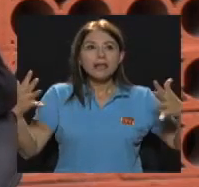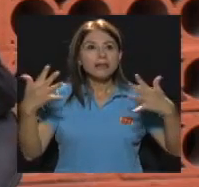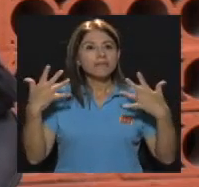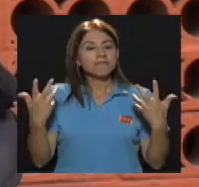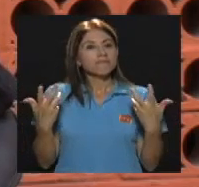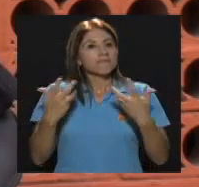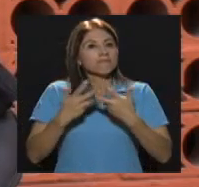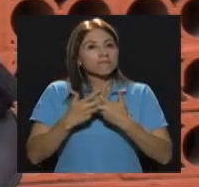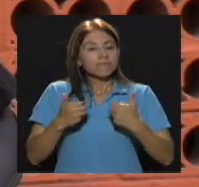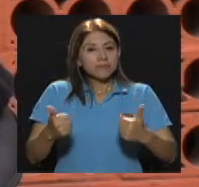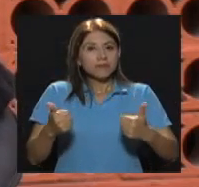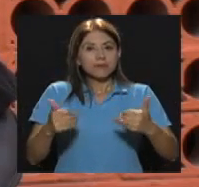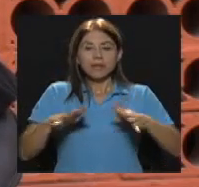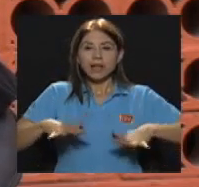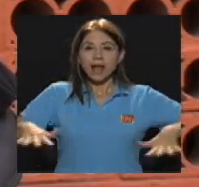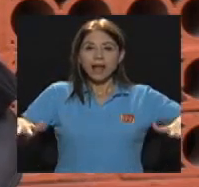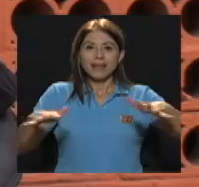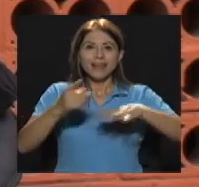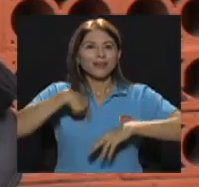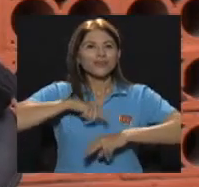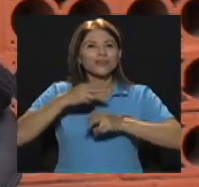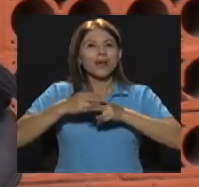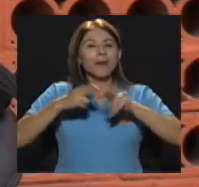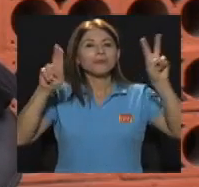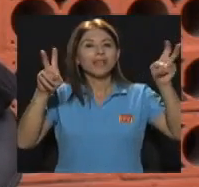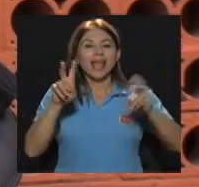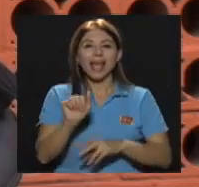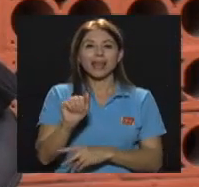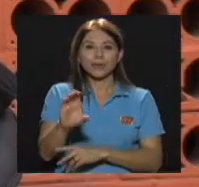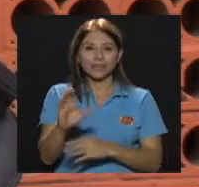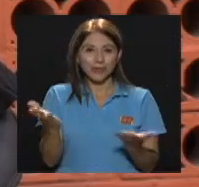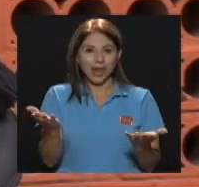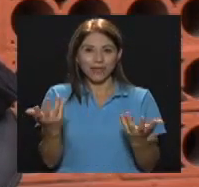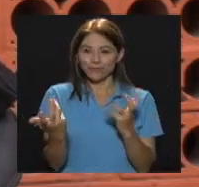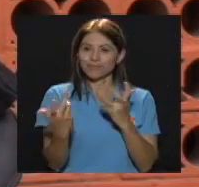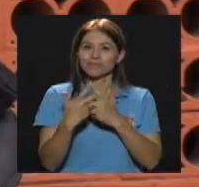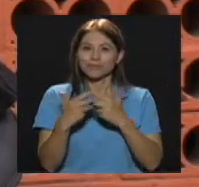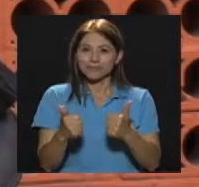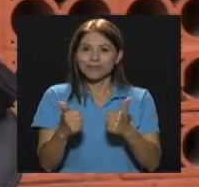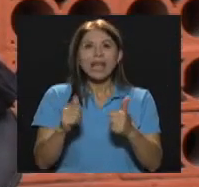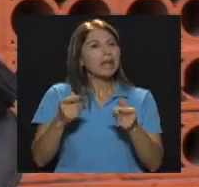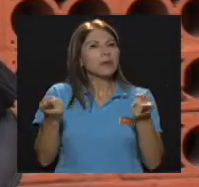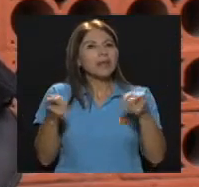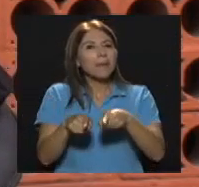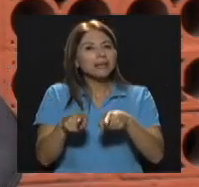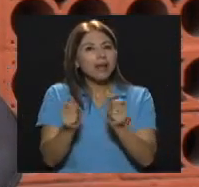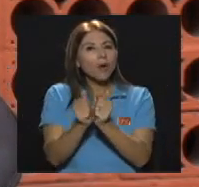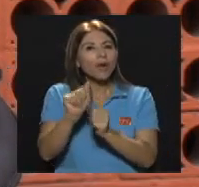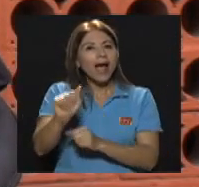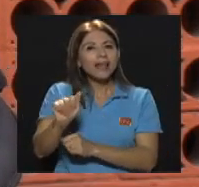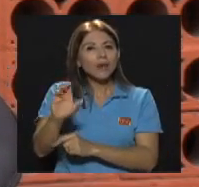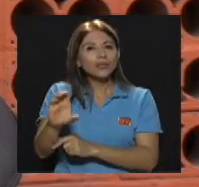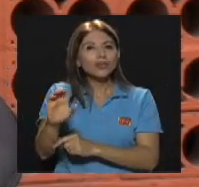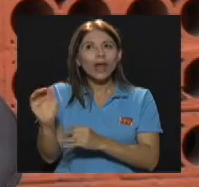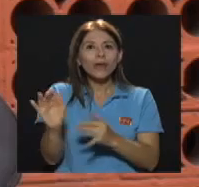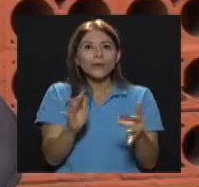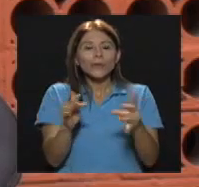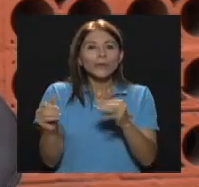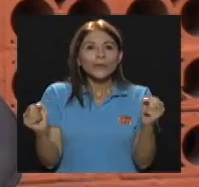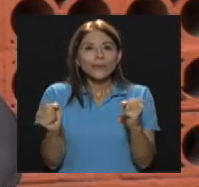el ambiente, en lo que nosotros llamamos normalmente los aires acondicionados. ¿Qué es lo que ocurre con aire acondicionado? Usted tiene